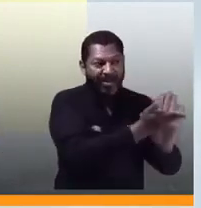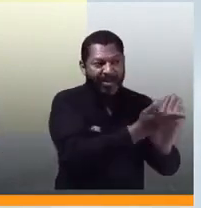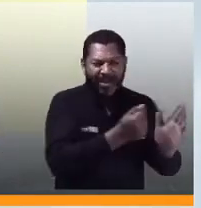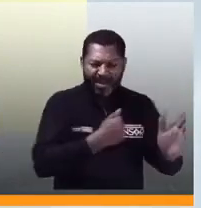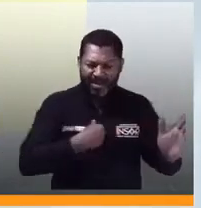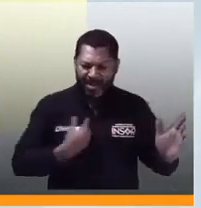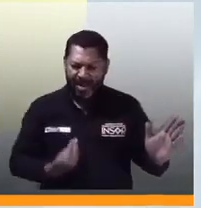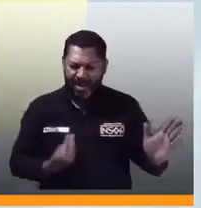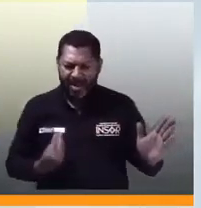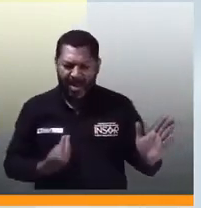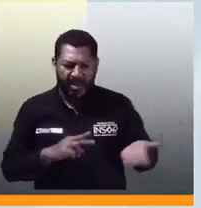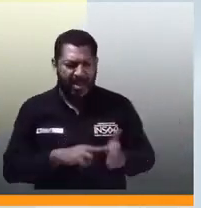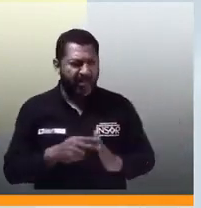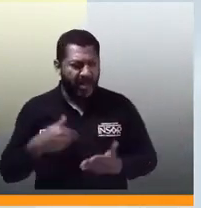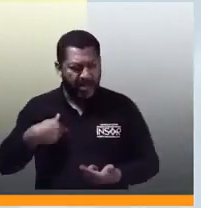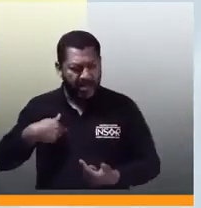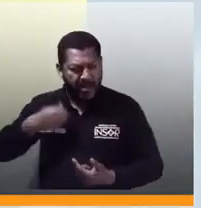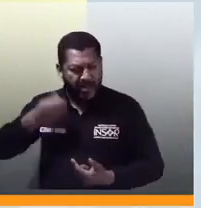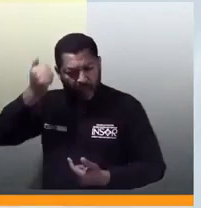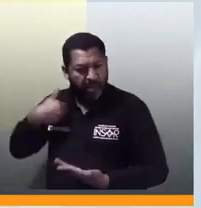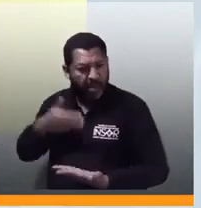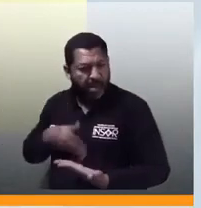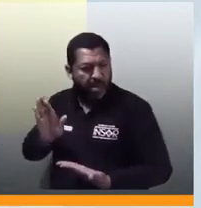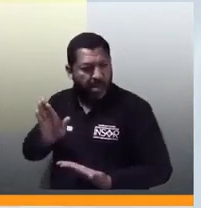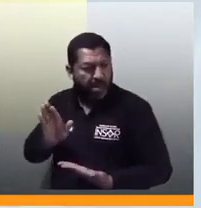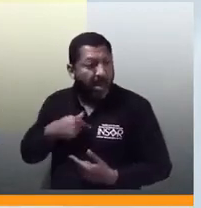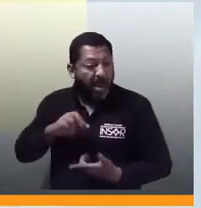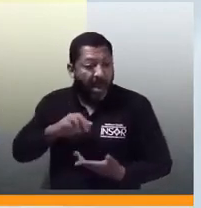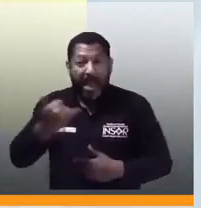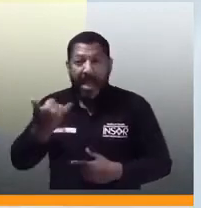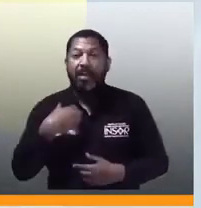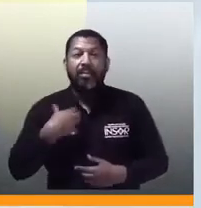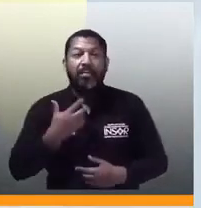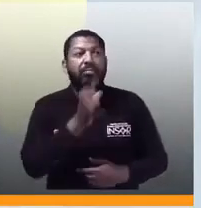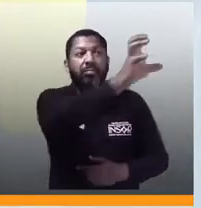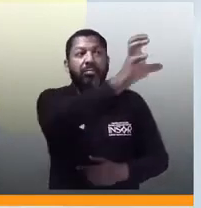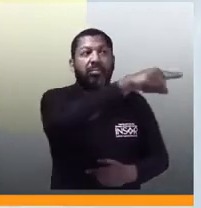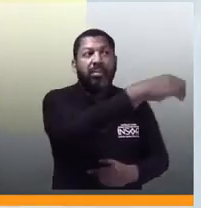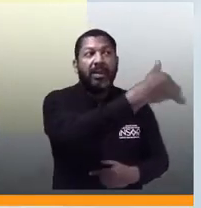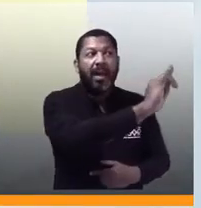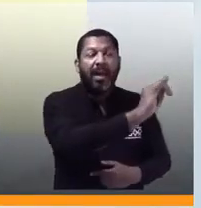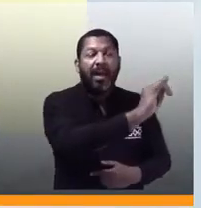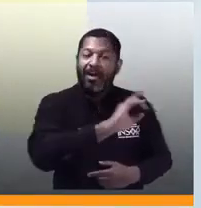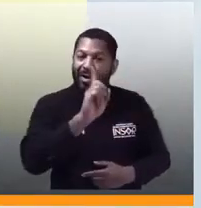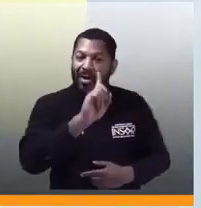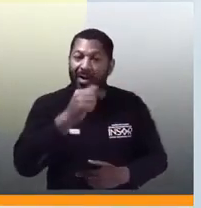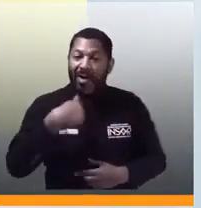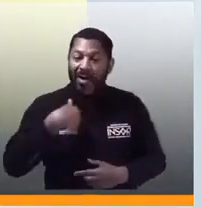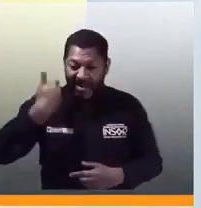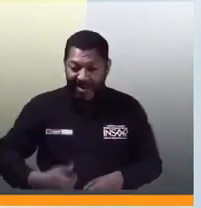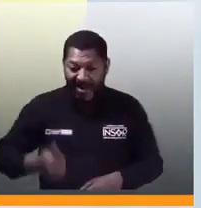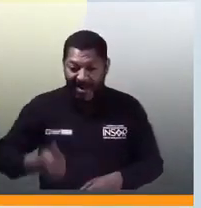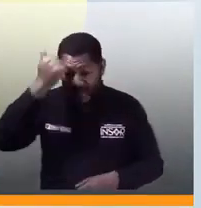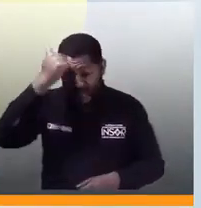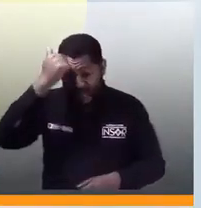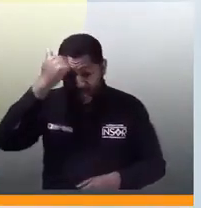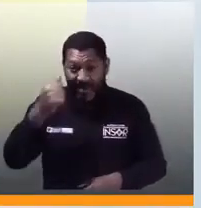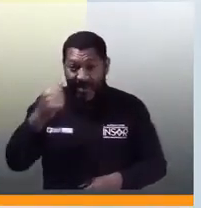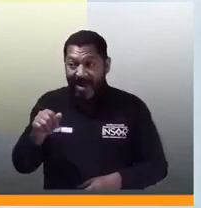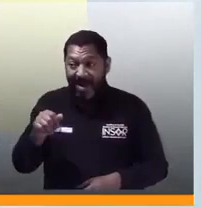a prescindir de mí? Ya lo adelantaron algunos de los panelistas, el trabajo del profesor cambia. No es